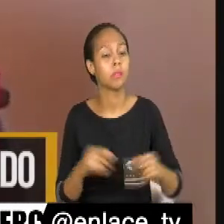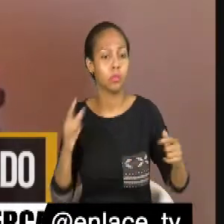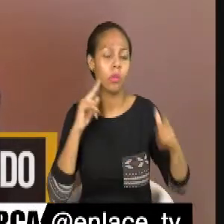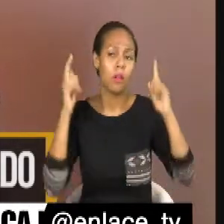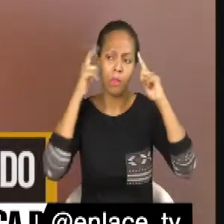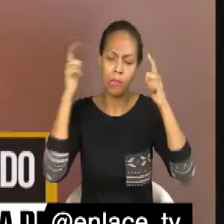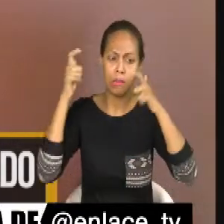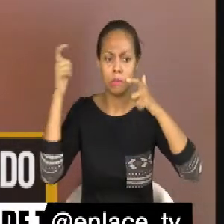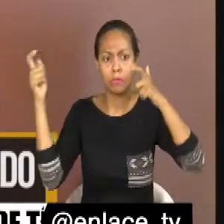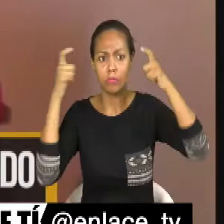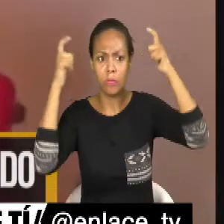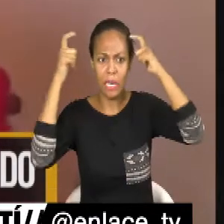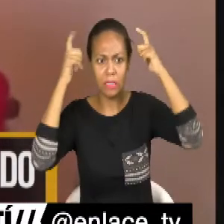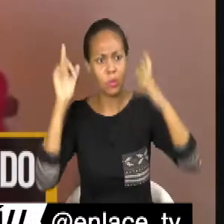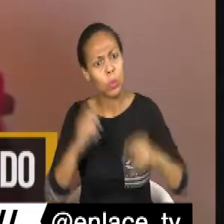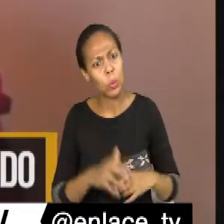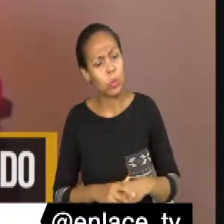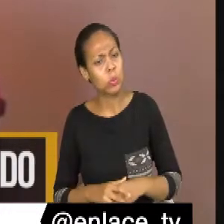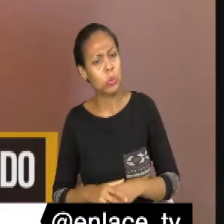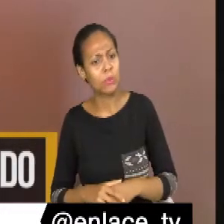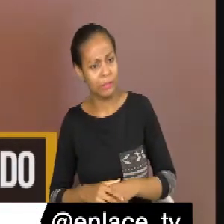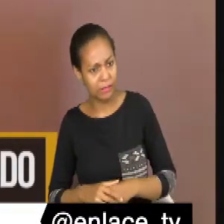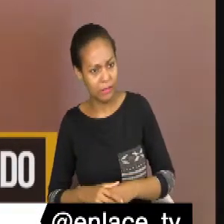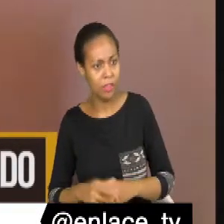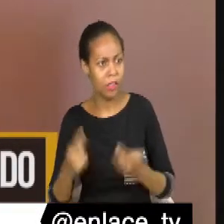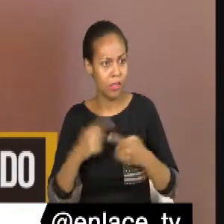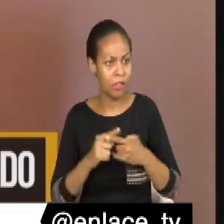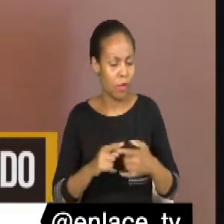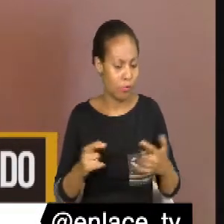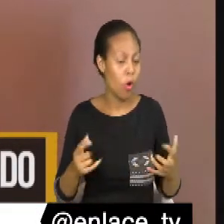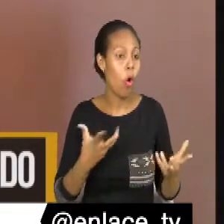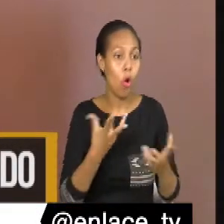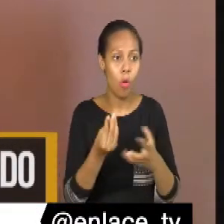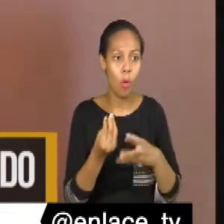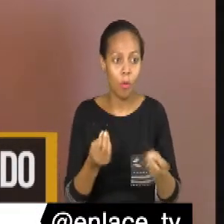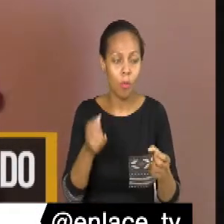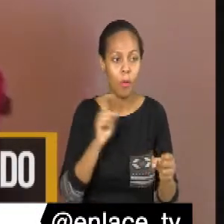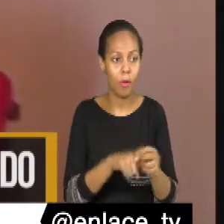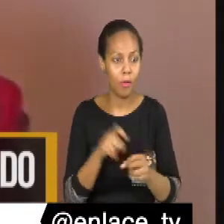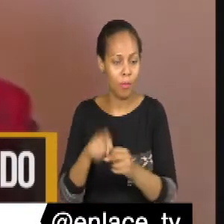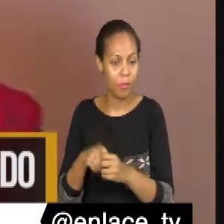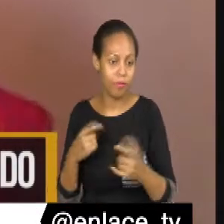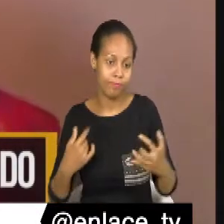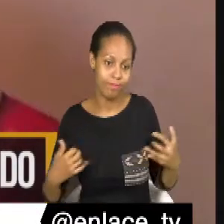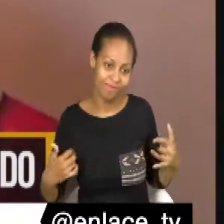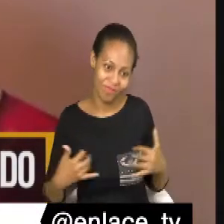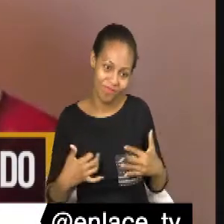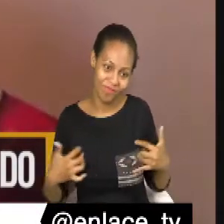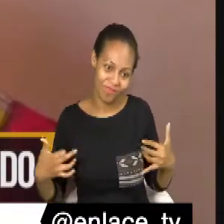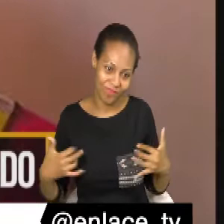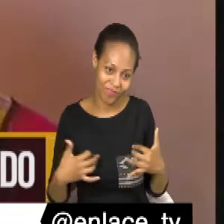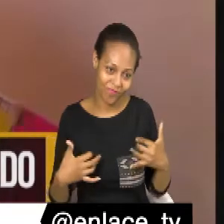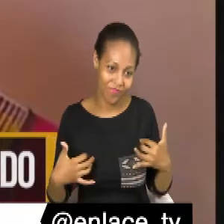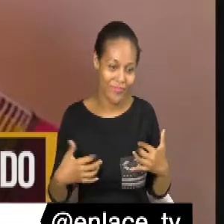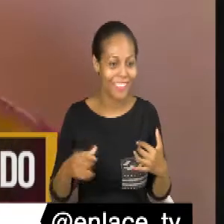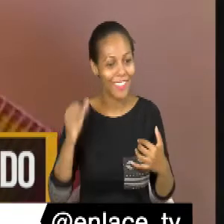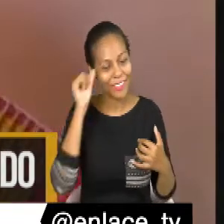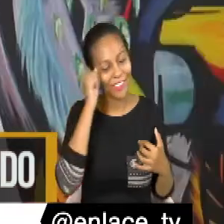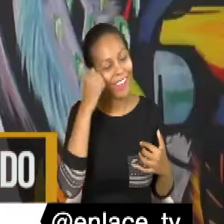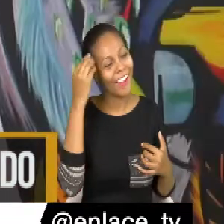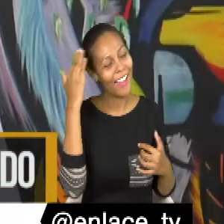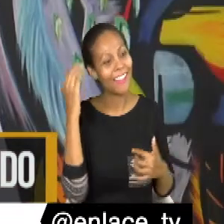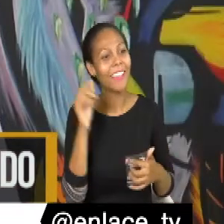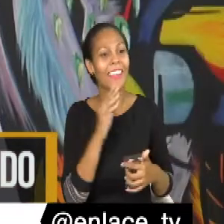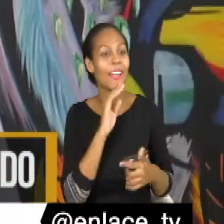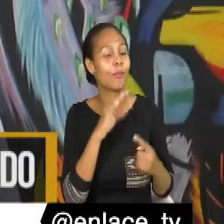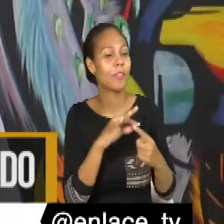tocado con diferentes agrupaciones. Con el que más nos recordamos es con Miguel Morales, pero igual